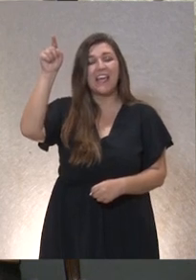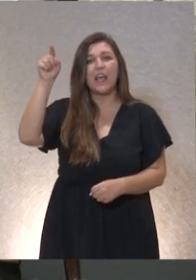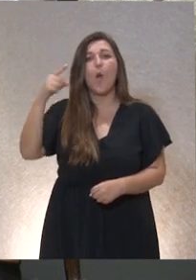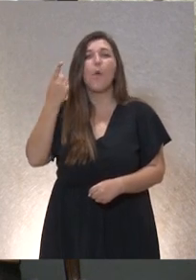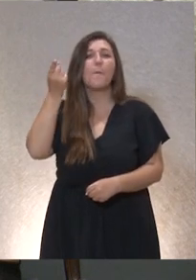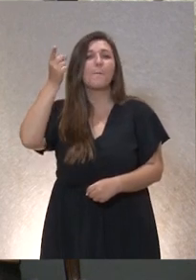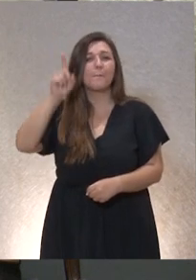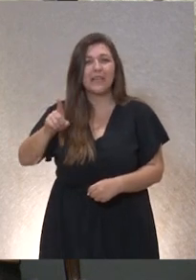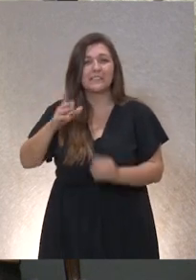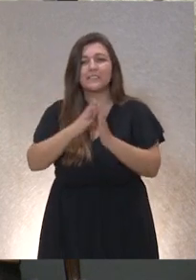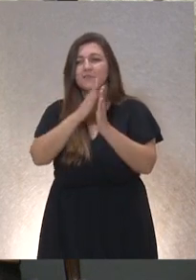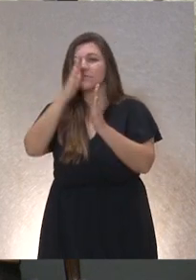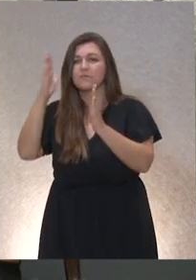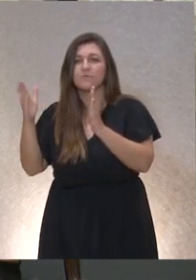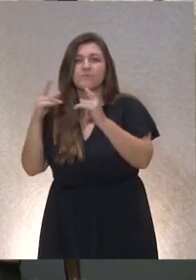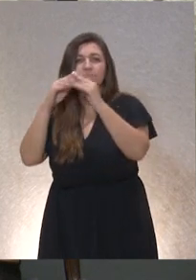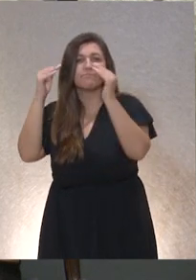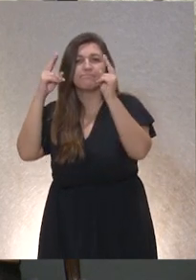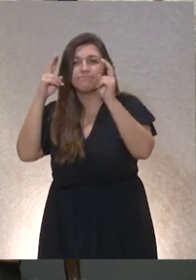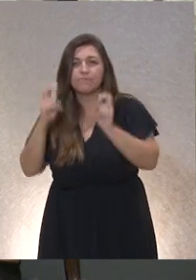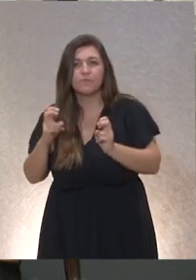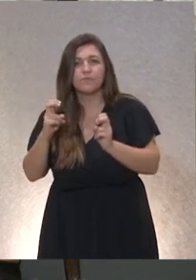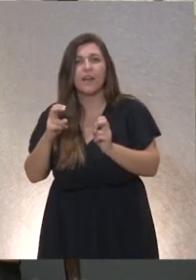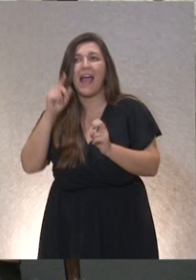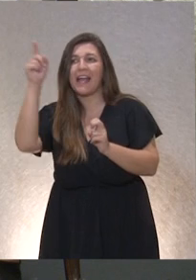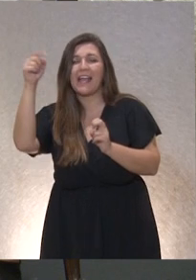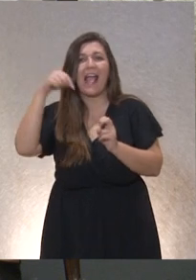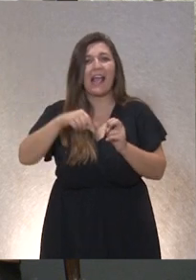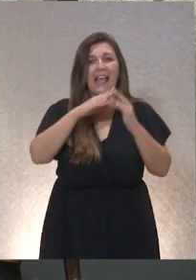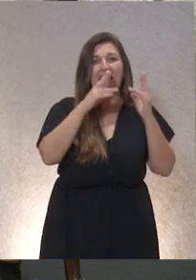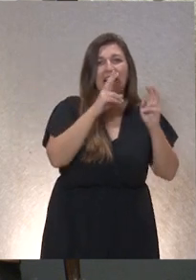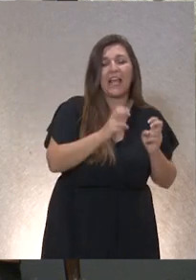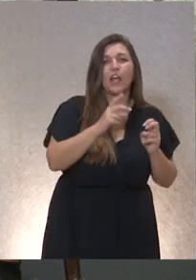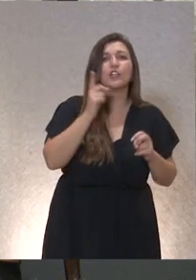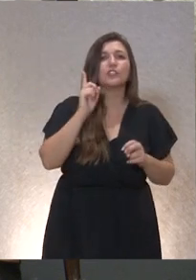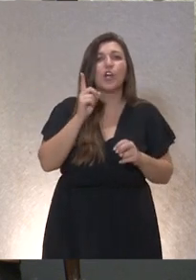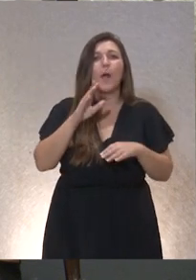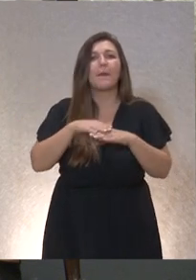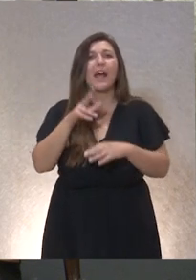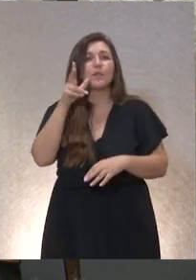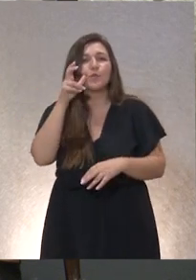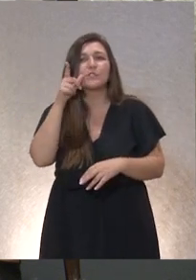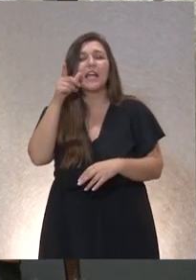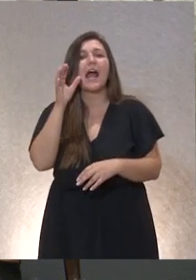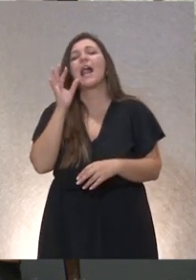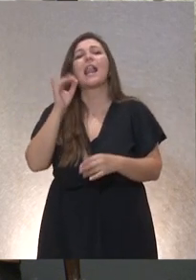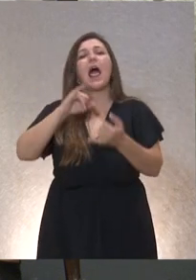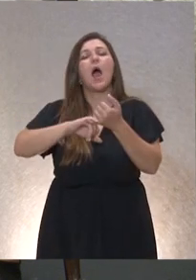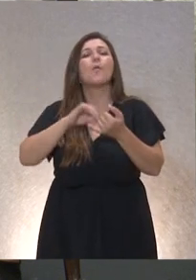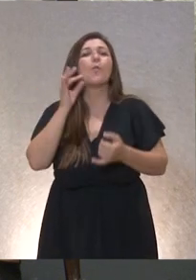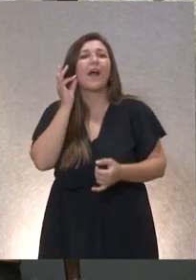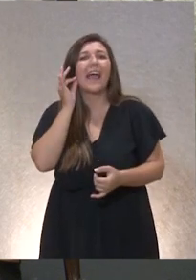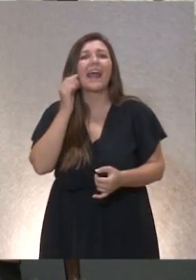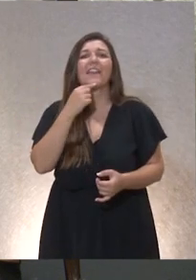mes entero de confinamiento tanto allí como aquí solamente para escuchar a su mujer que le diga